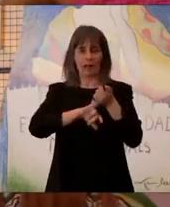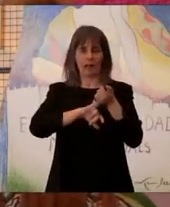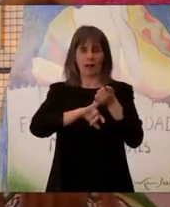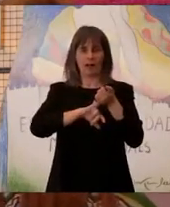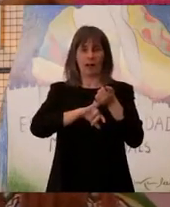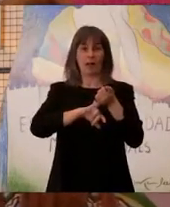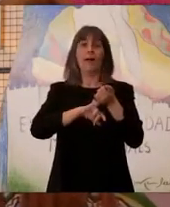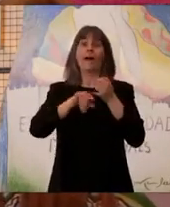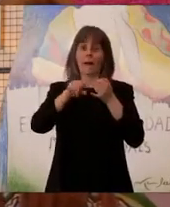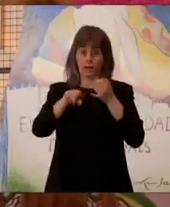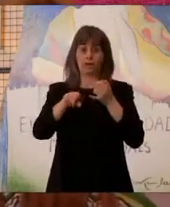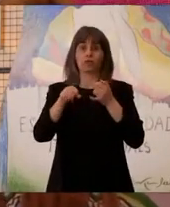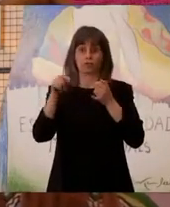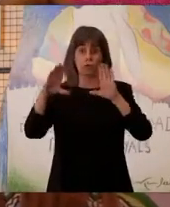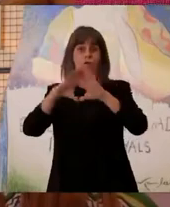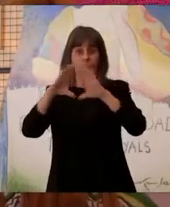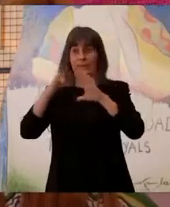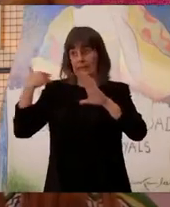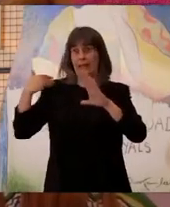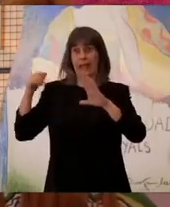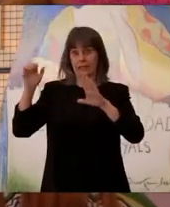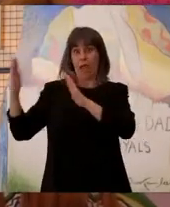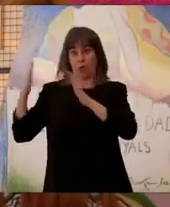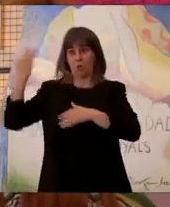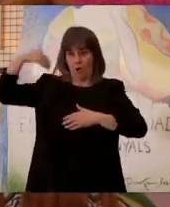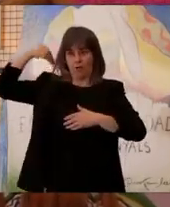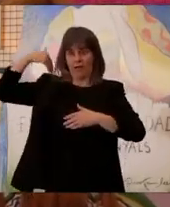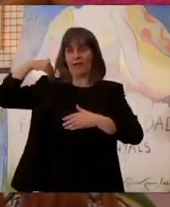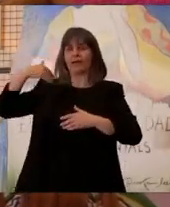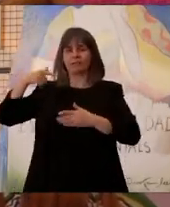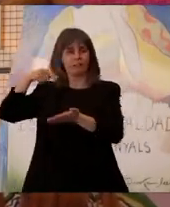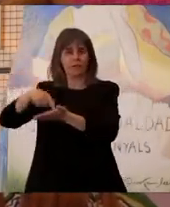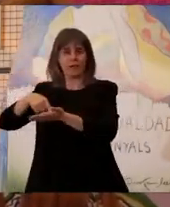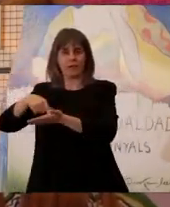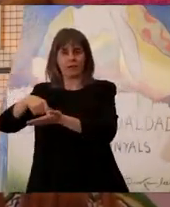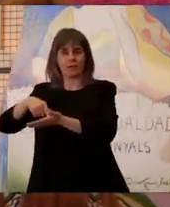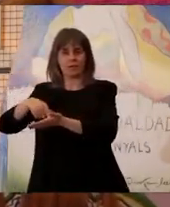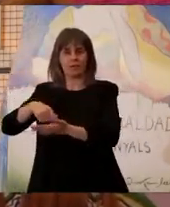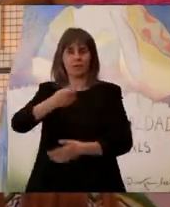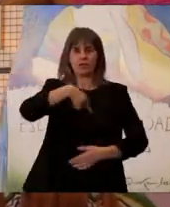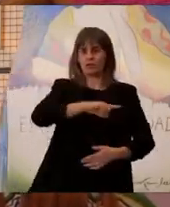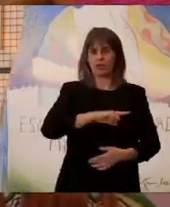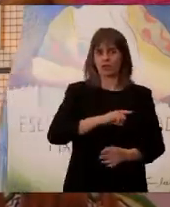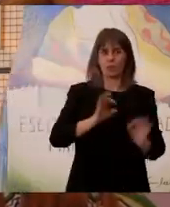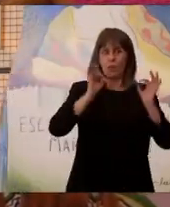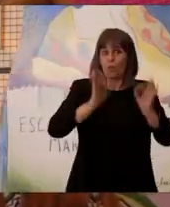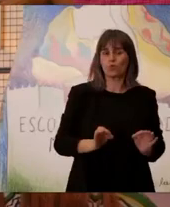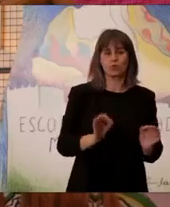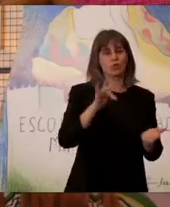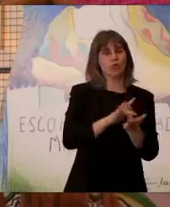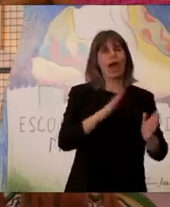eso era lo que reivindicaban las feministas de la época y nosotras estábamos en plena Revolución sexual